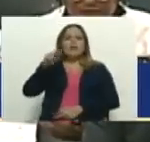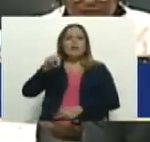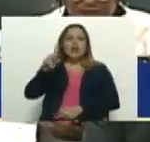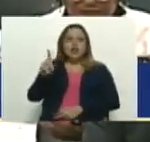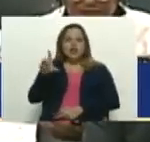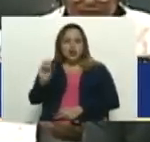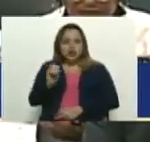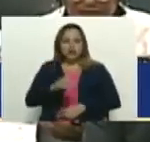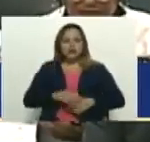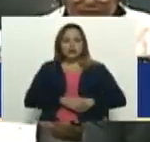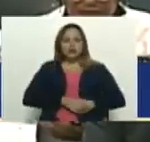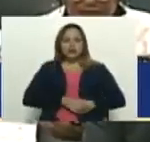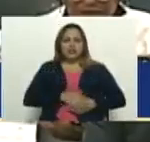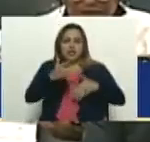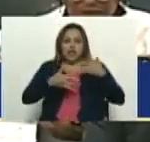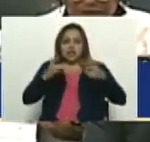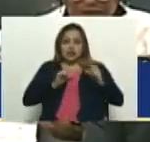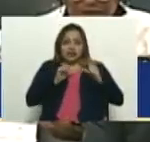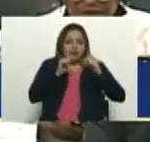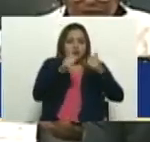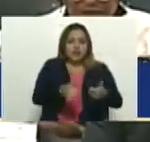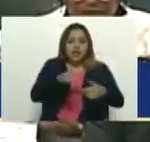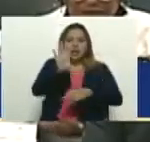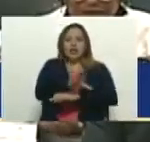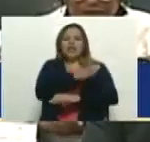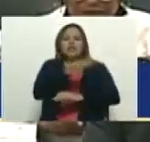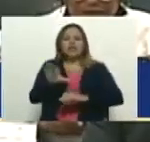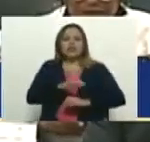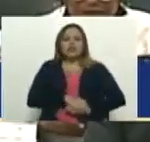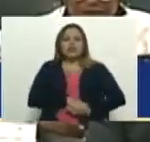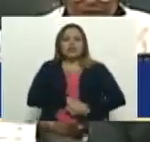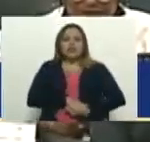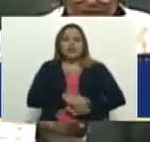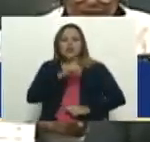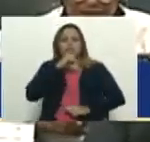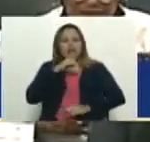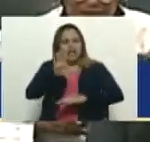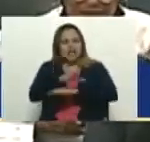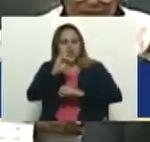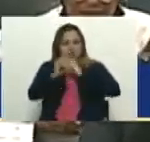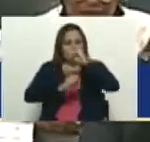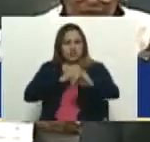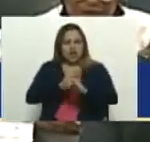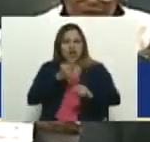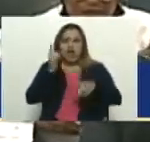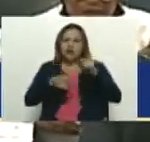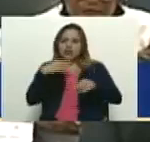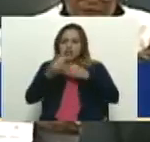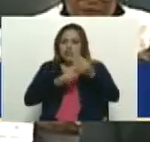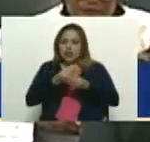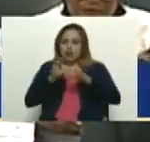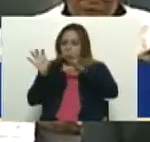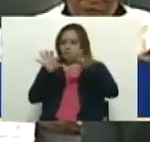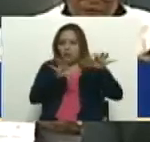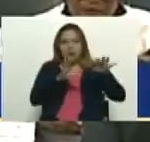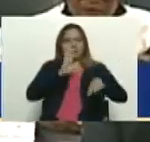Y el evento comenzaba cantando La Internacional. Algunos hicieron bromas porque yo estaba